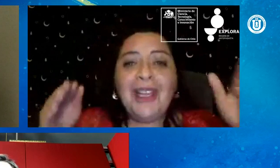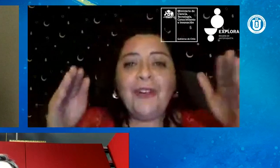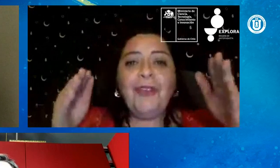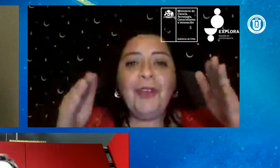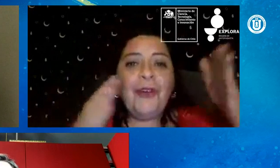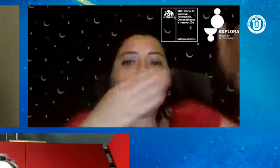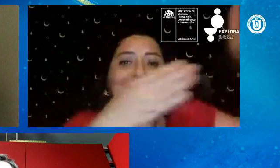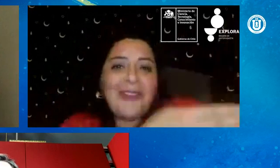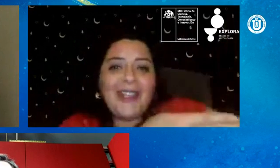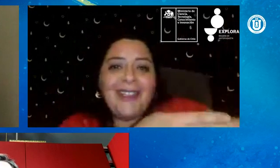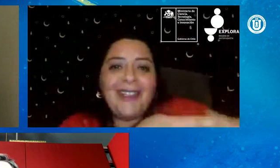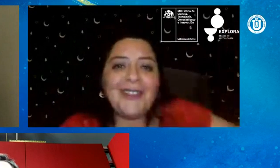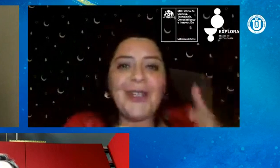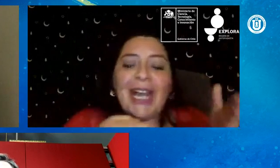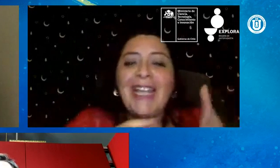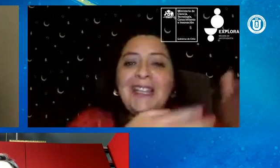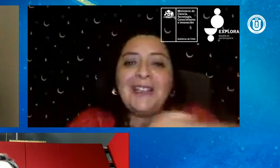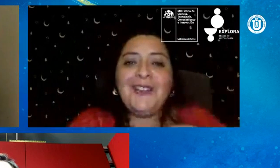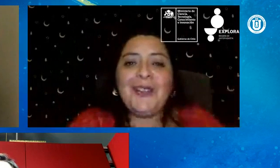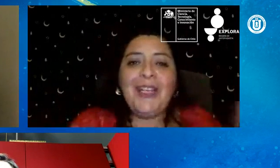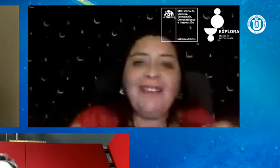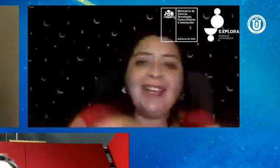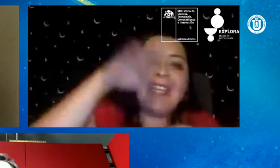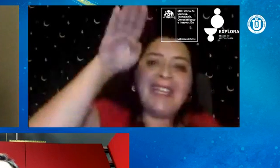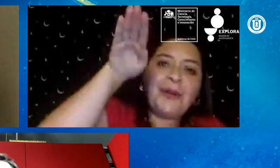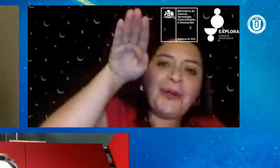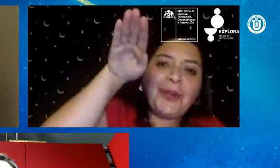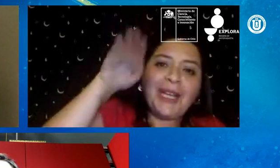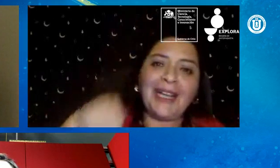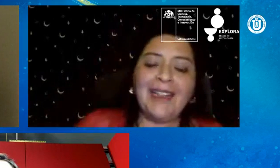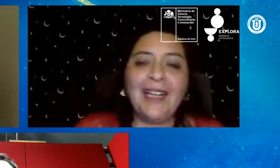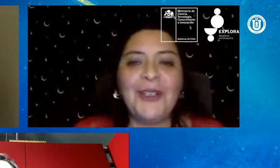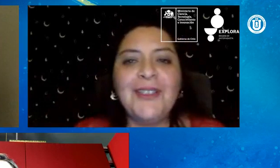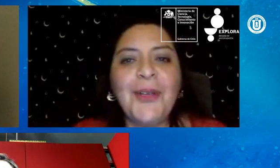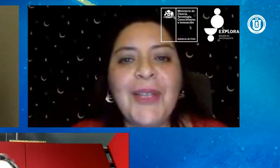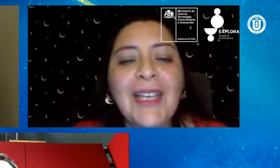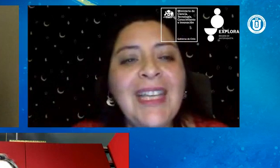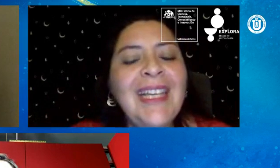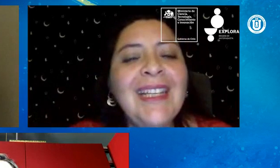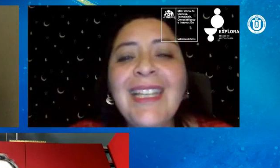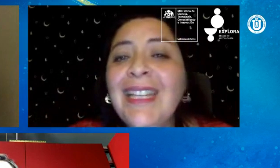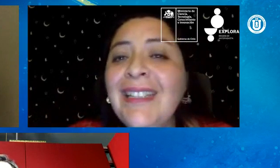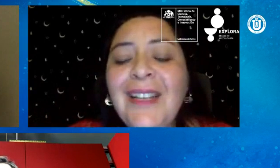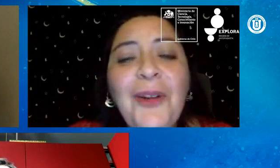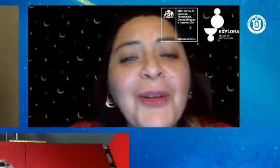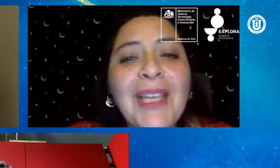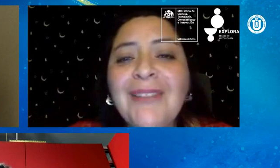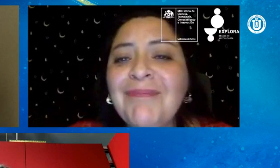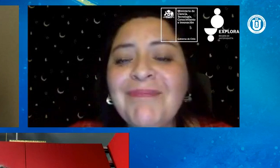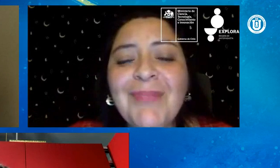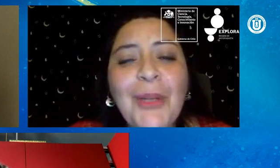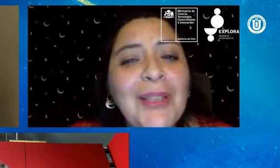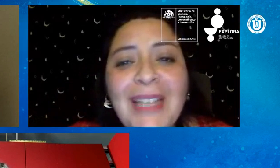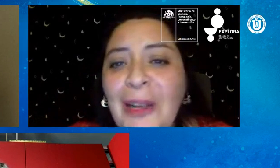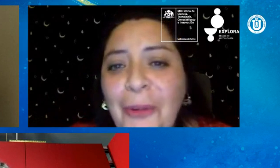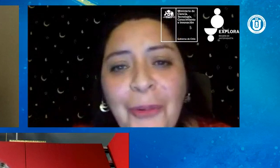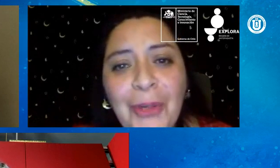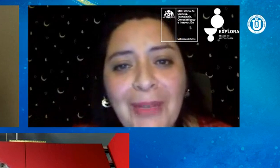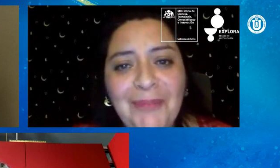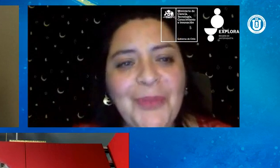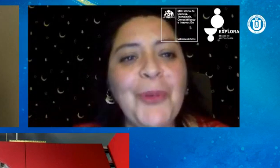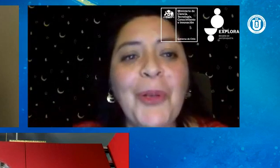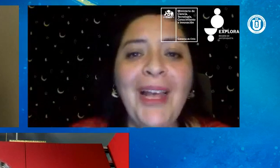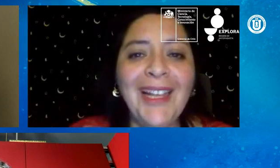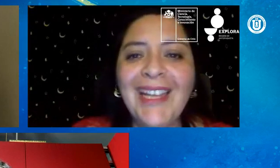lo vio? ¿Hacia dónde dirección? ¿A qué dirección iba? ¿A qué ángulo del horizonte? Te dicen lo que se les